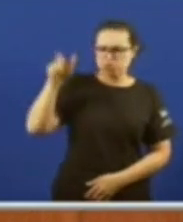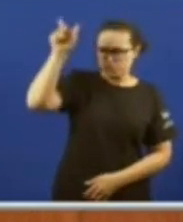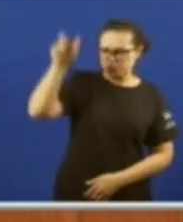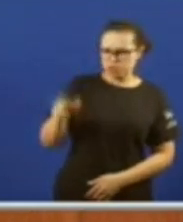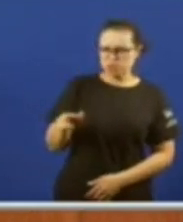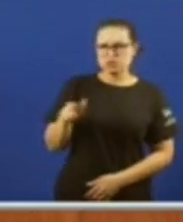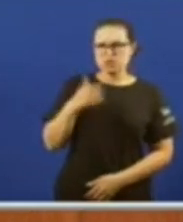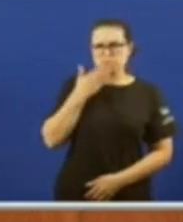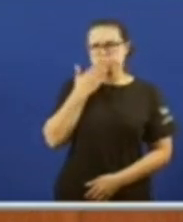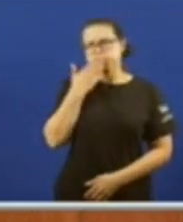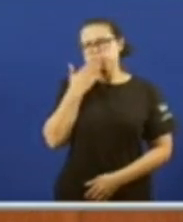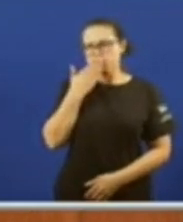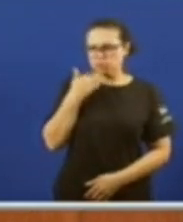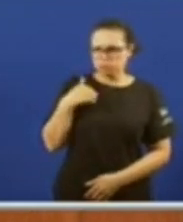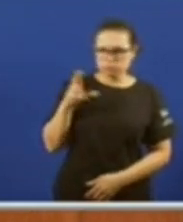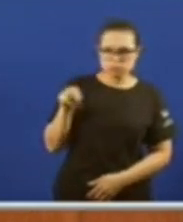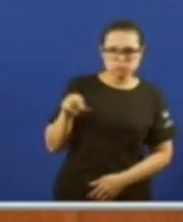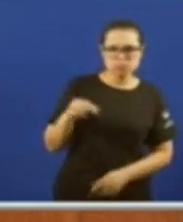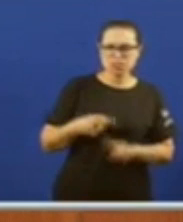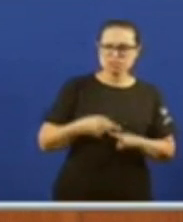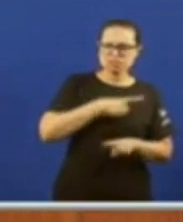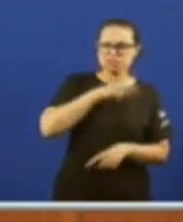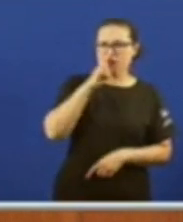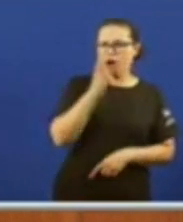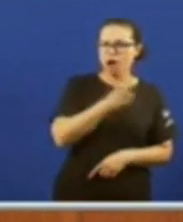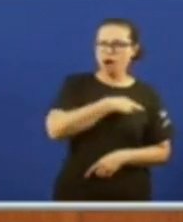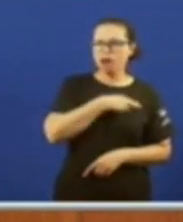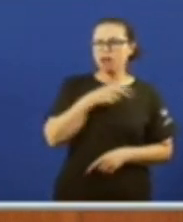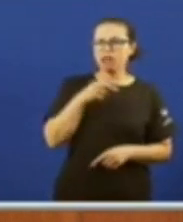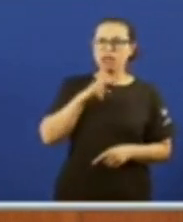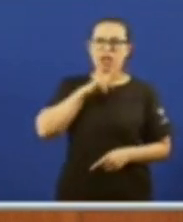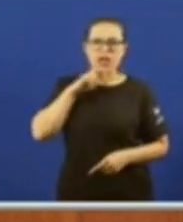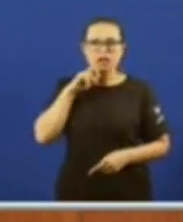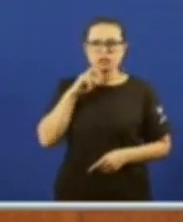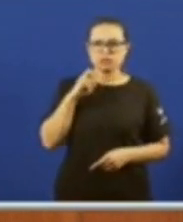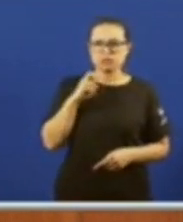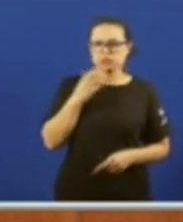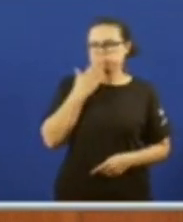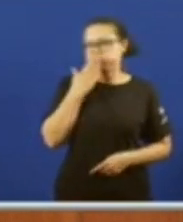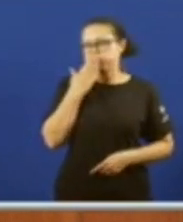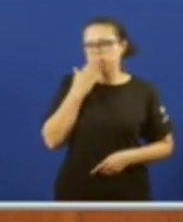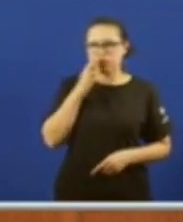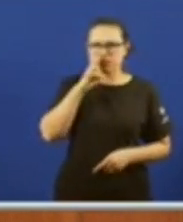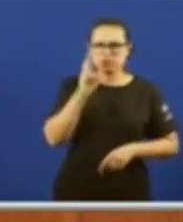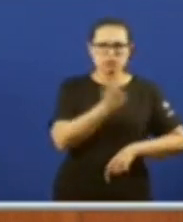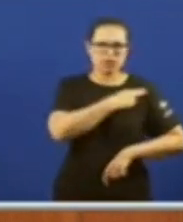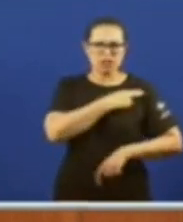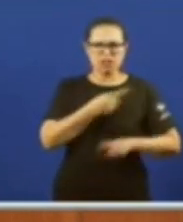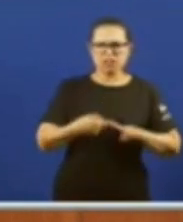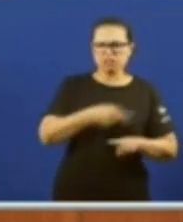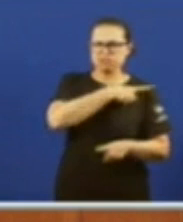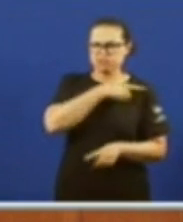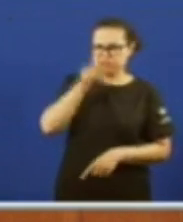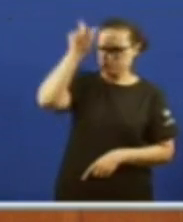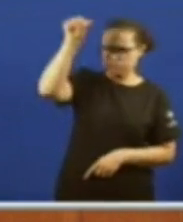soberbia, tanta prepotencia e tanto paternalismo. Soberbia, prepotencia e paternalismo. Vostede